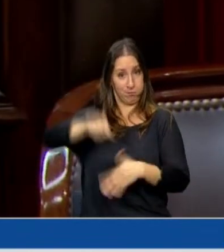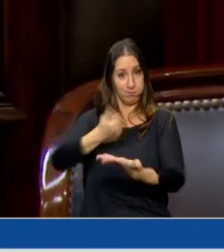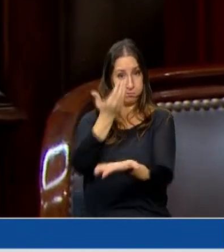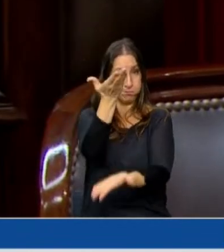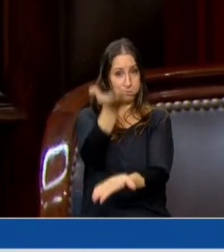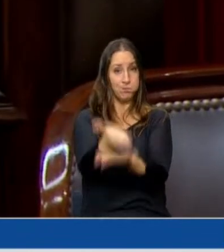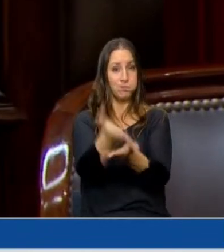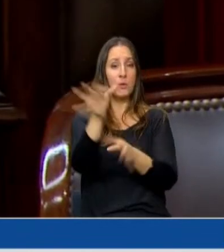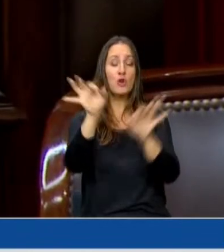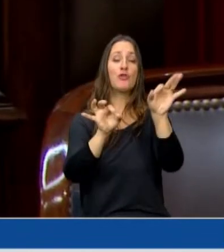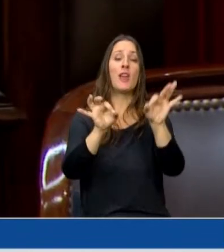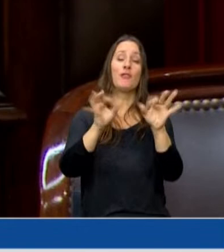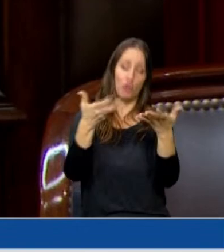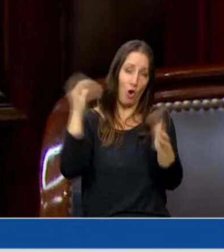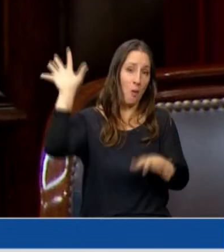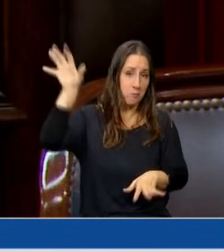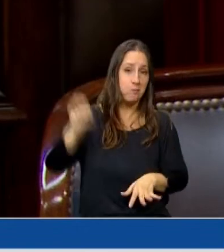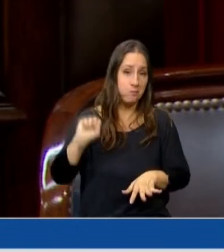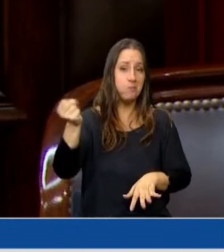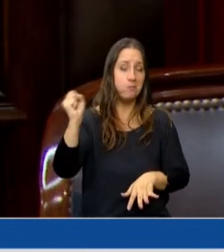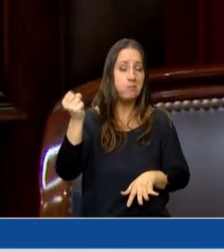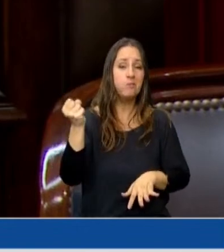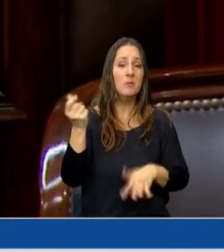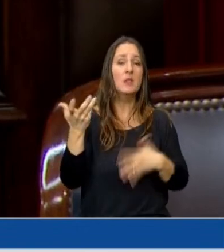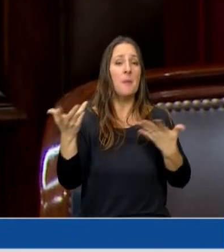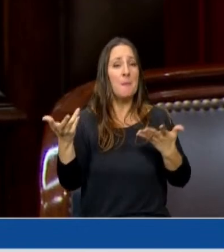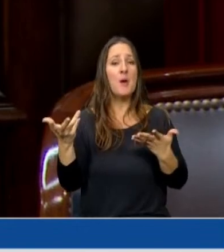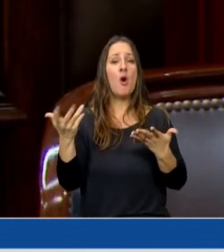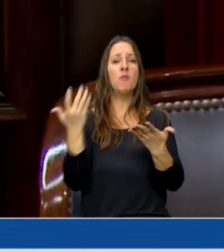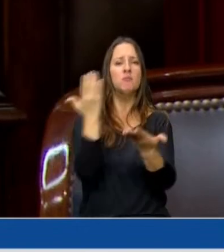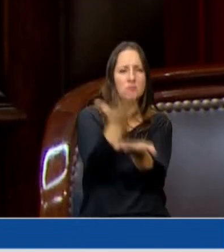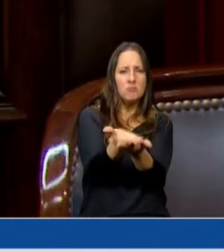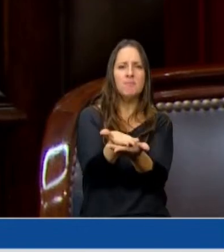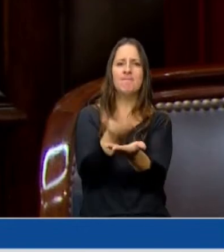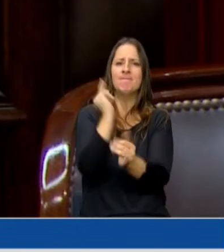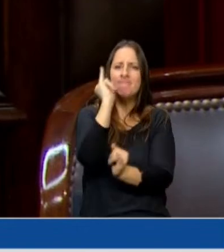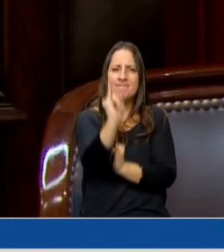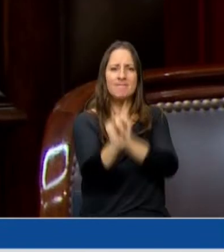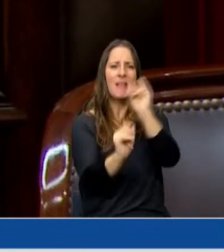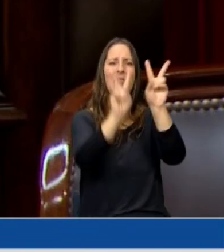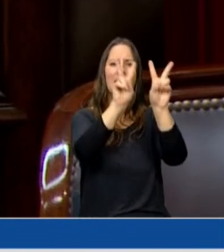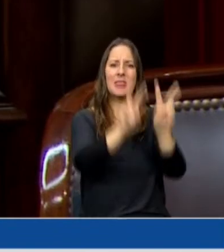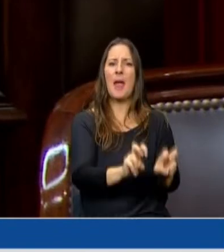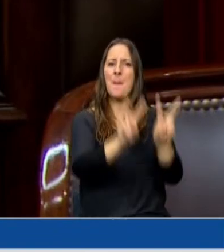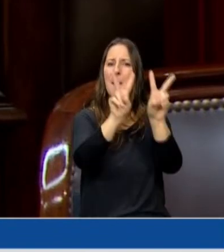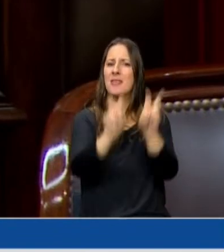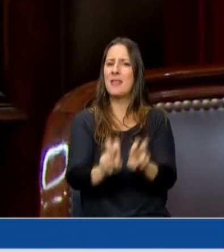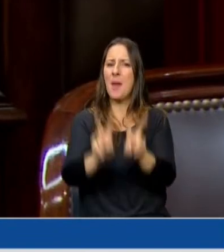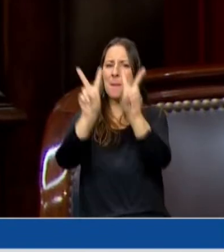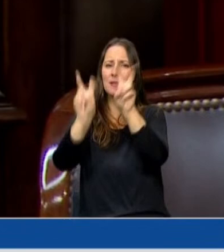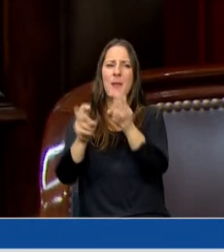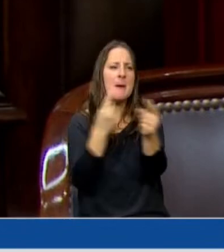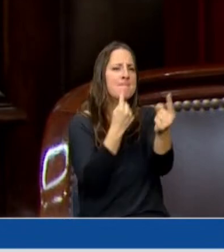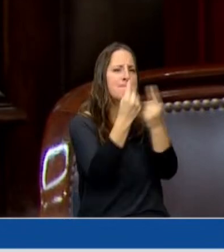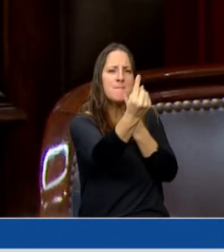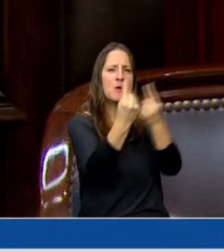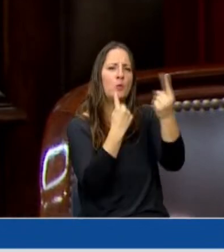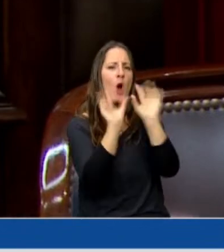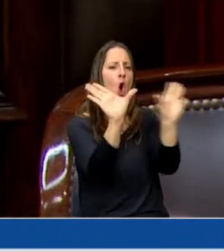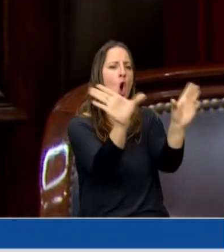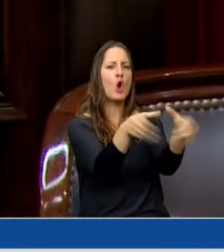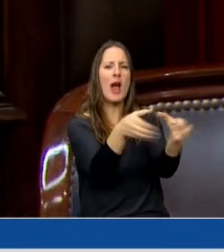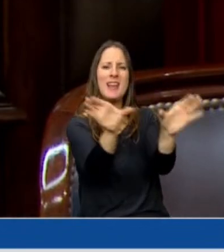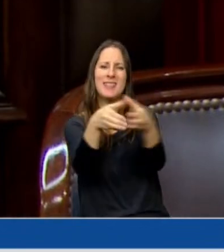y que, bueno, lamentablemente, a pesar de plantear muchos de los temas que fuimos consultando con distintas organizaciones